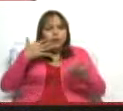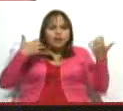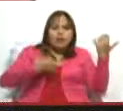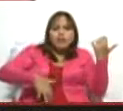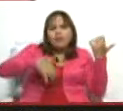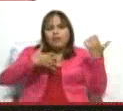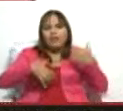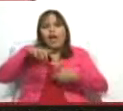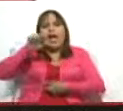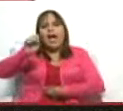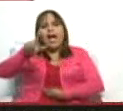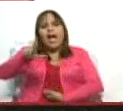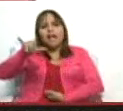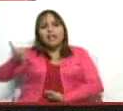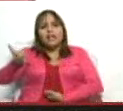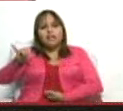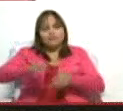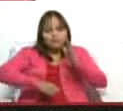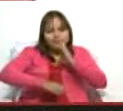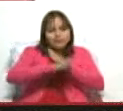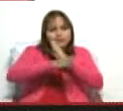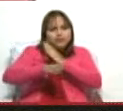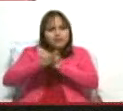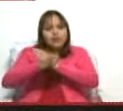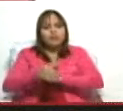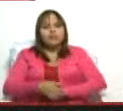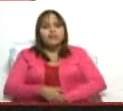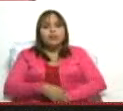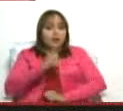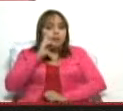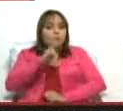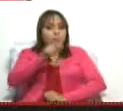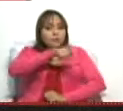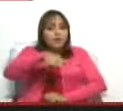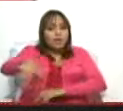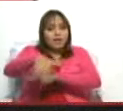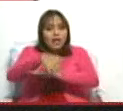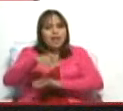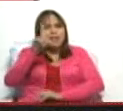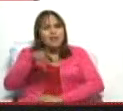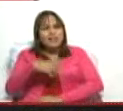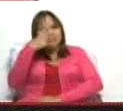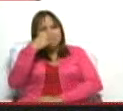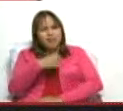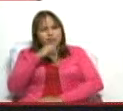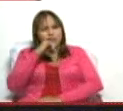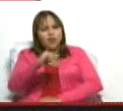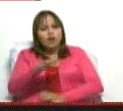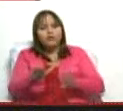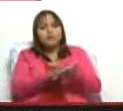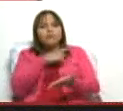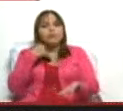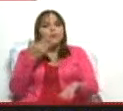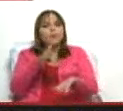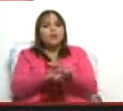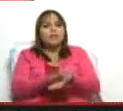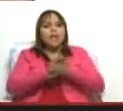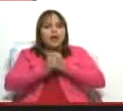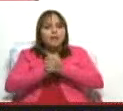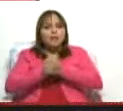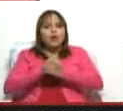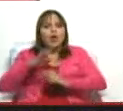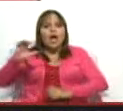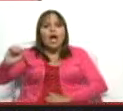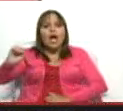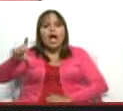Vimos el pueblo en la calle. También tuvimos la desafortunada noticia del fallecimiento del compañero Alcides